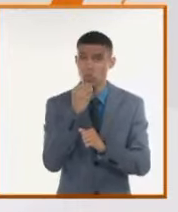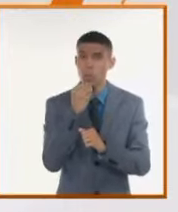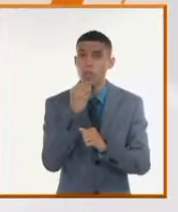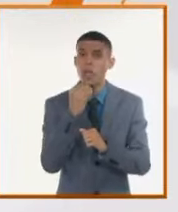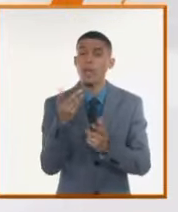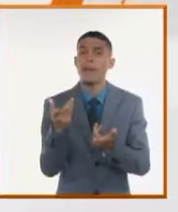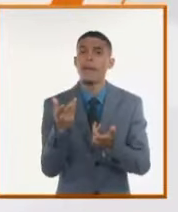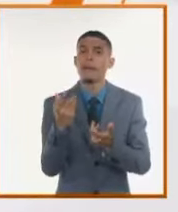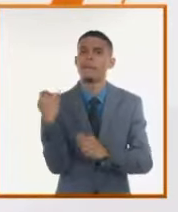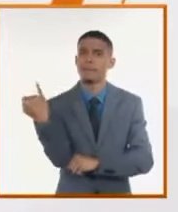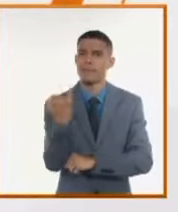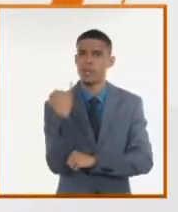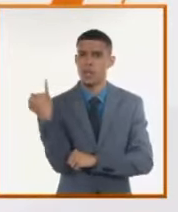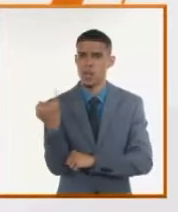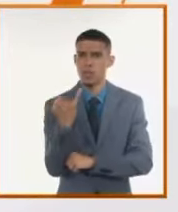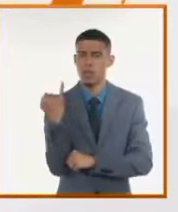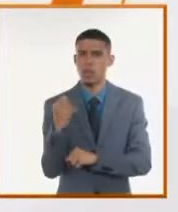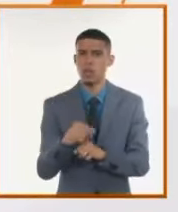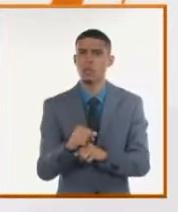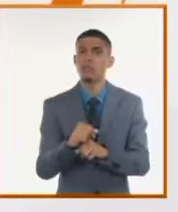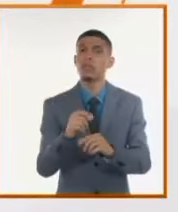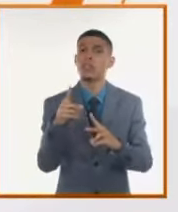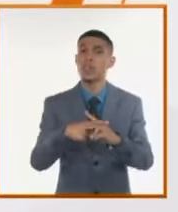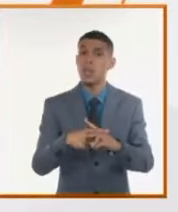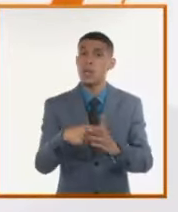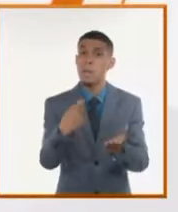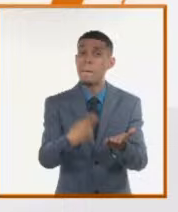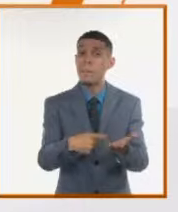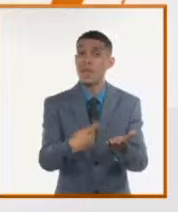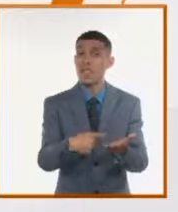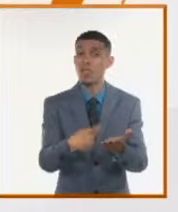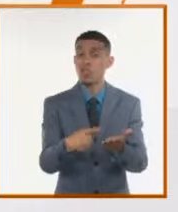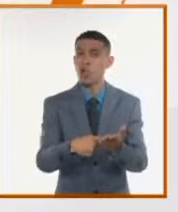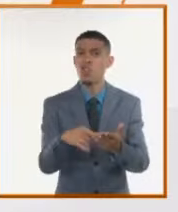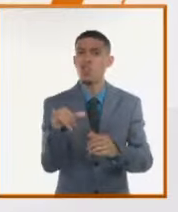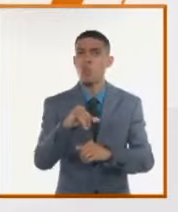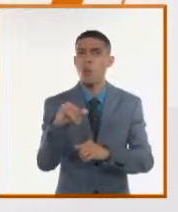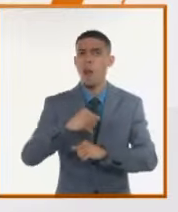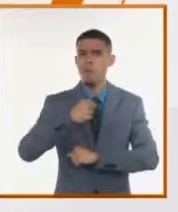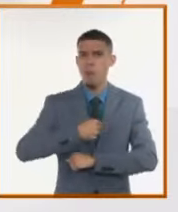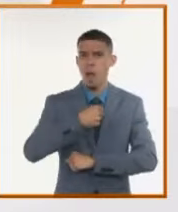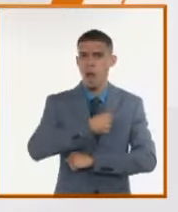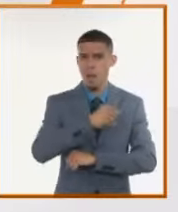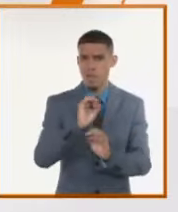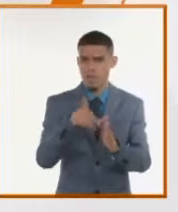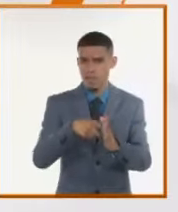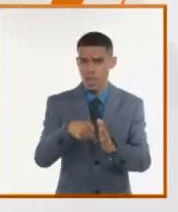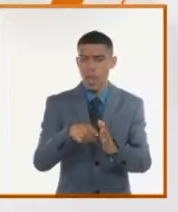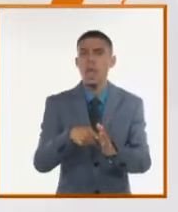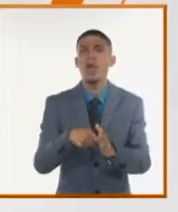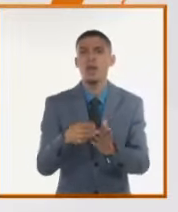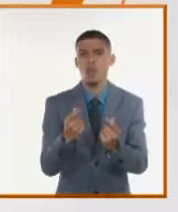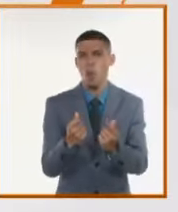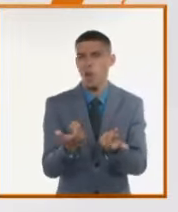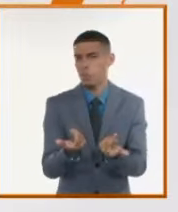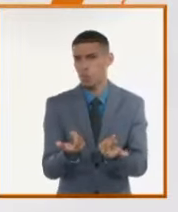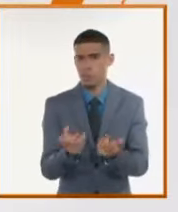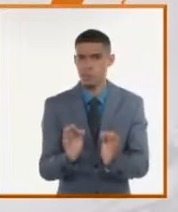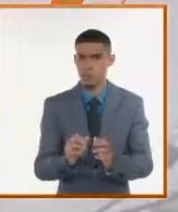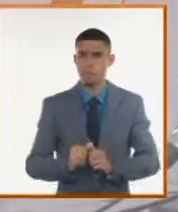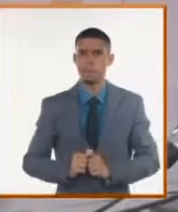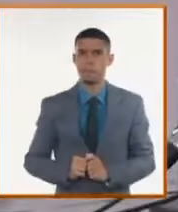nivel internacional y Qué precio tiene locomotor y un a nivel internacional